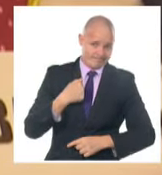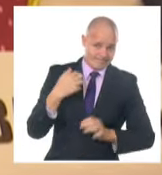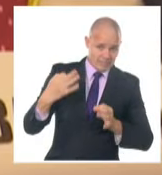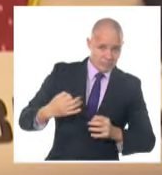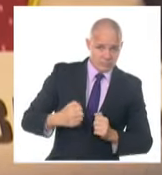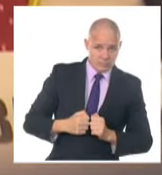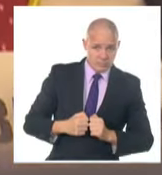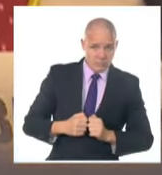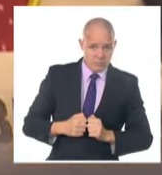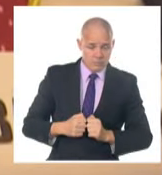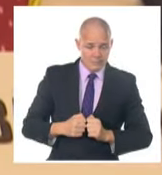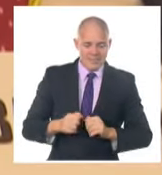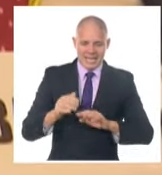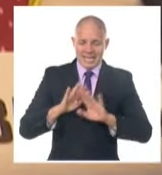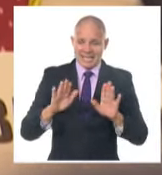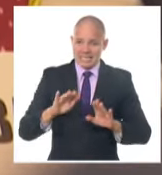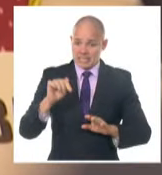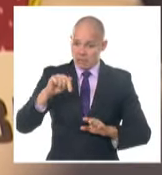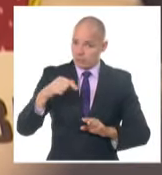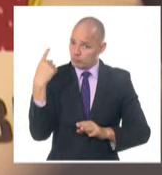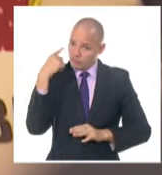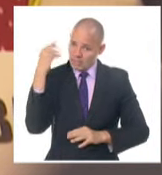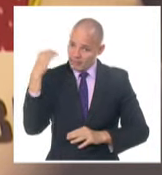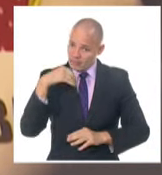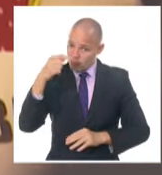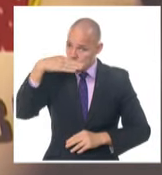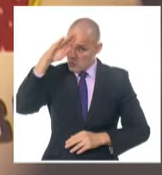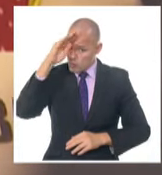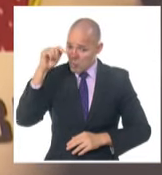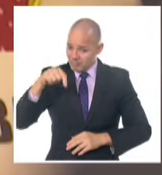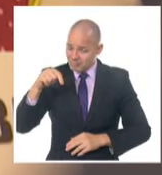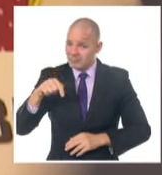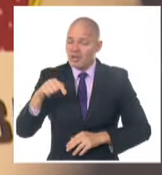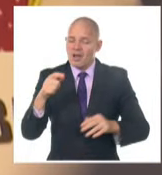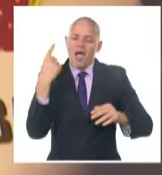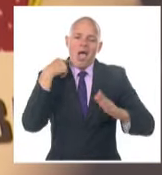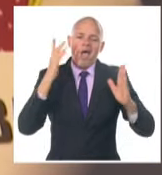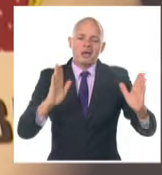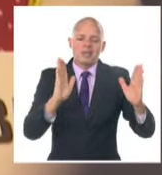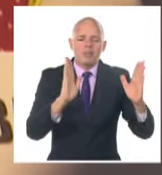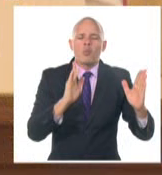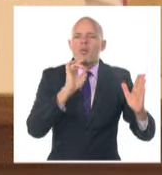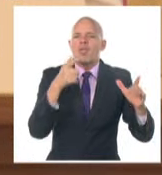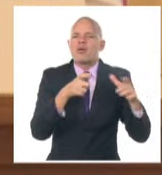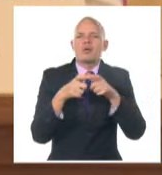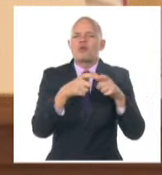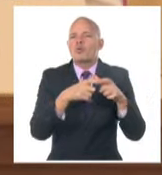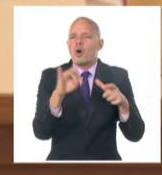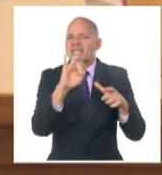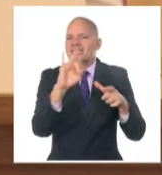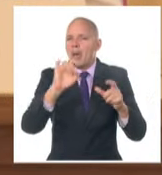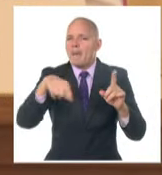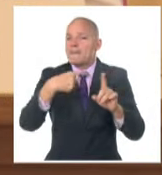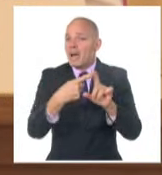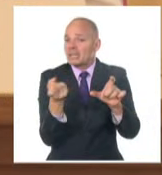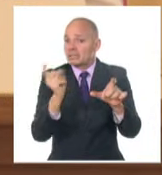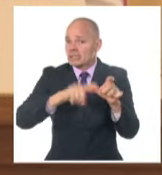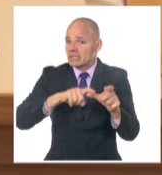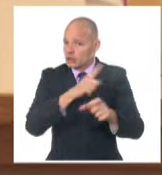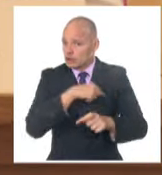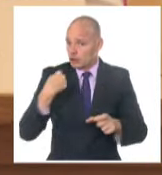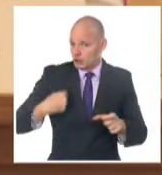condición de presidente del G77, y China, se ha empeñado en fomentar la unidad,